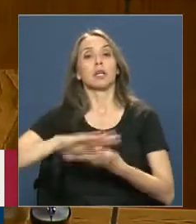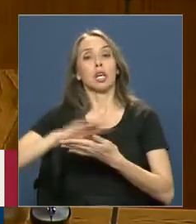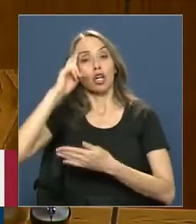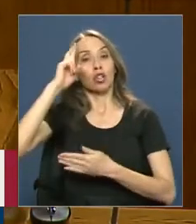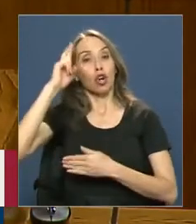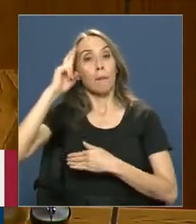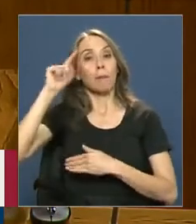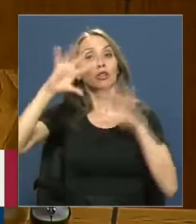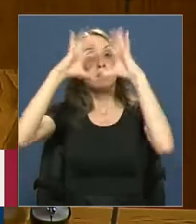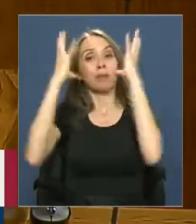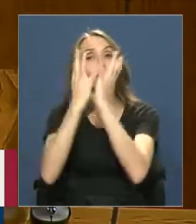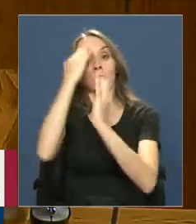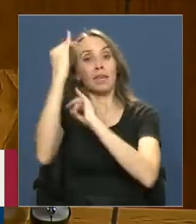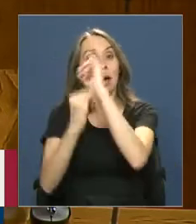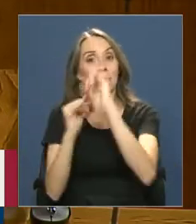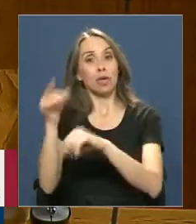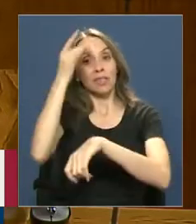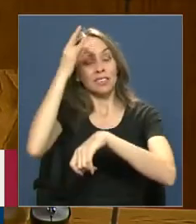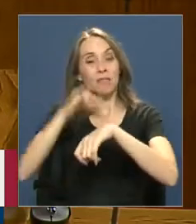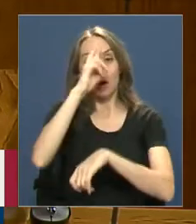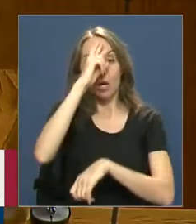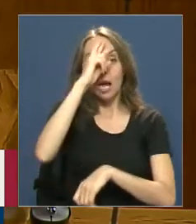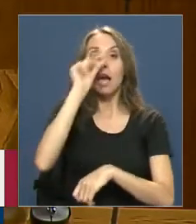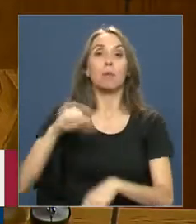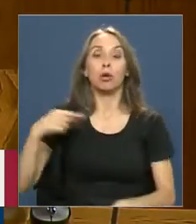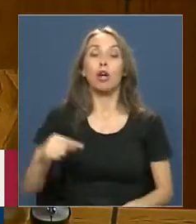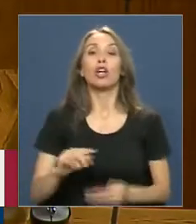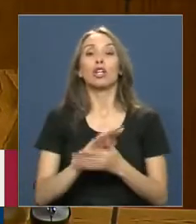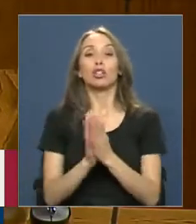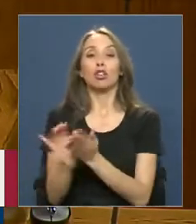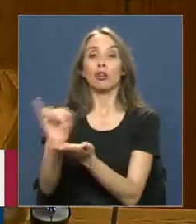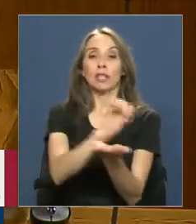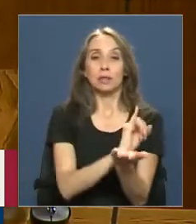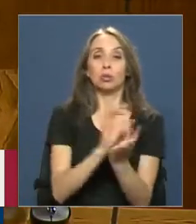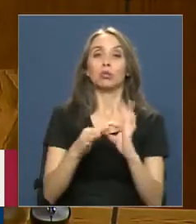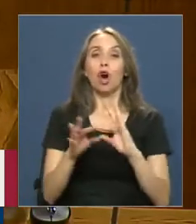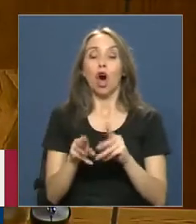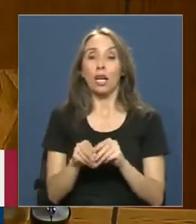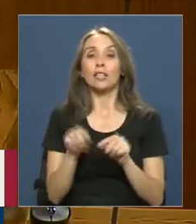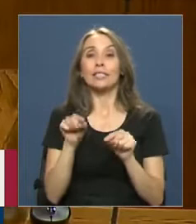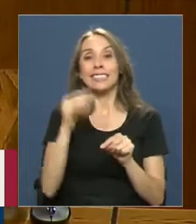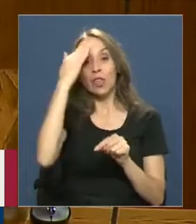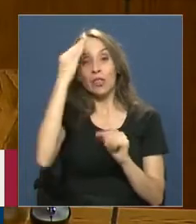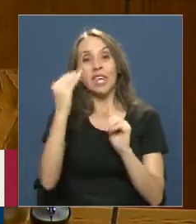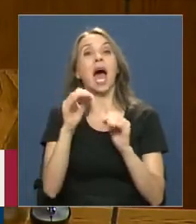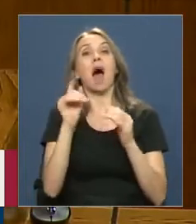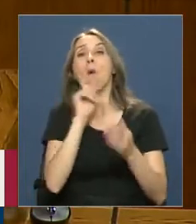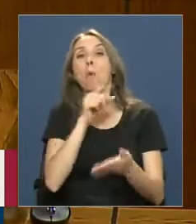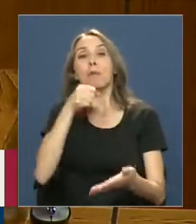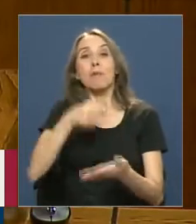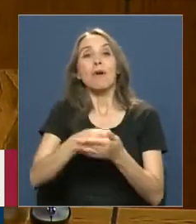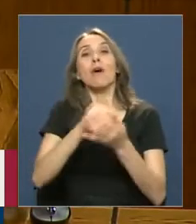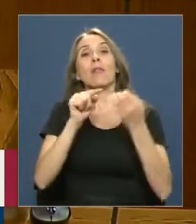referida, toda institución u organización durante ese día podrá promover y coordinar